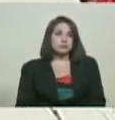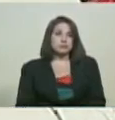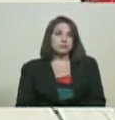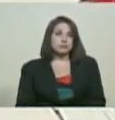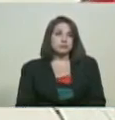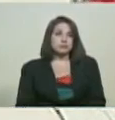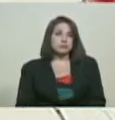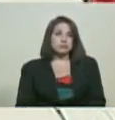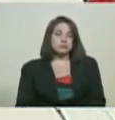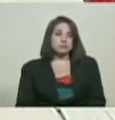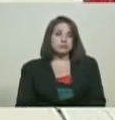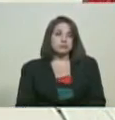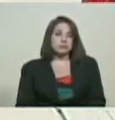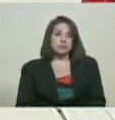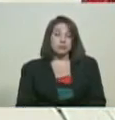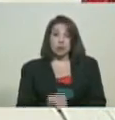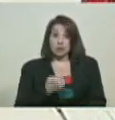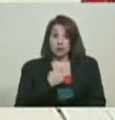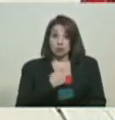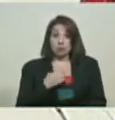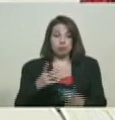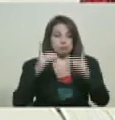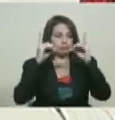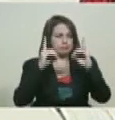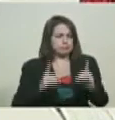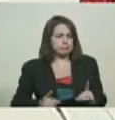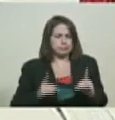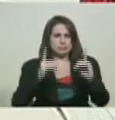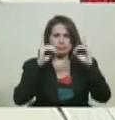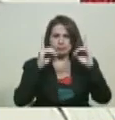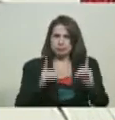yo he tomado un conjunto de medidas de decisiones